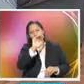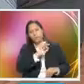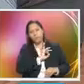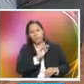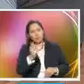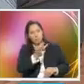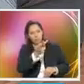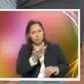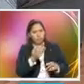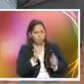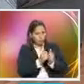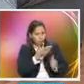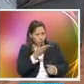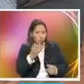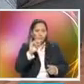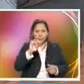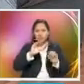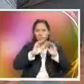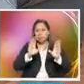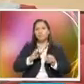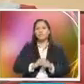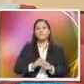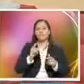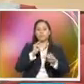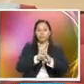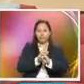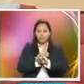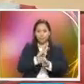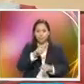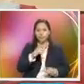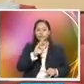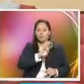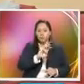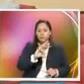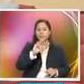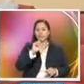también consultarlo con ustedes. Sí, claro que sí. La página del instituto es